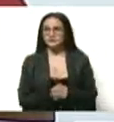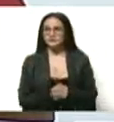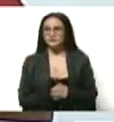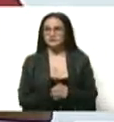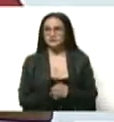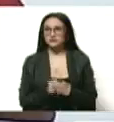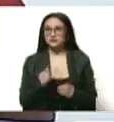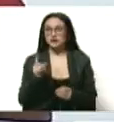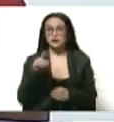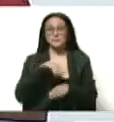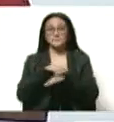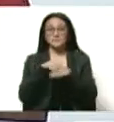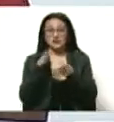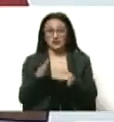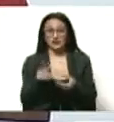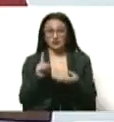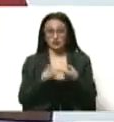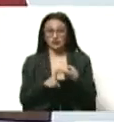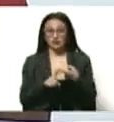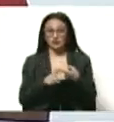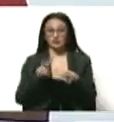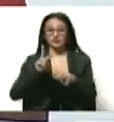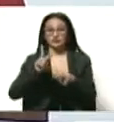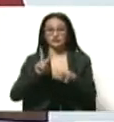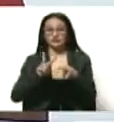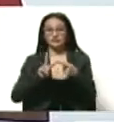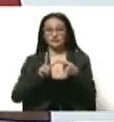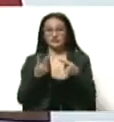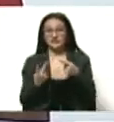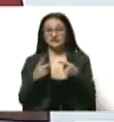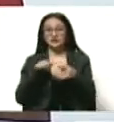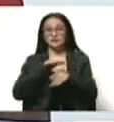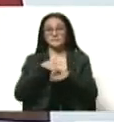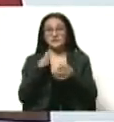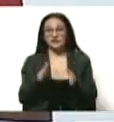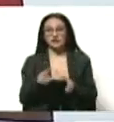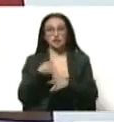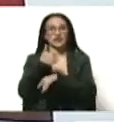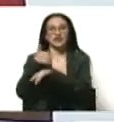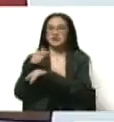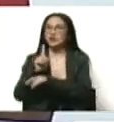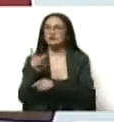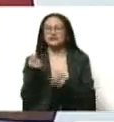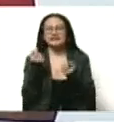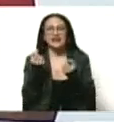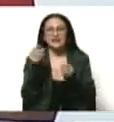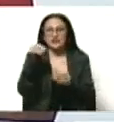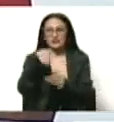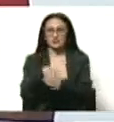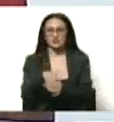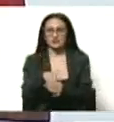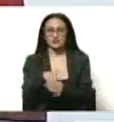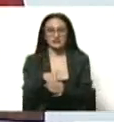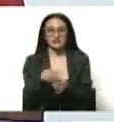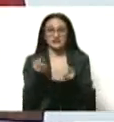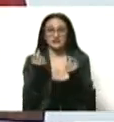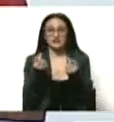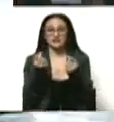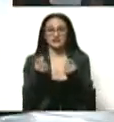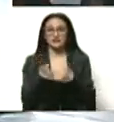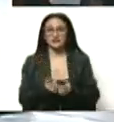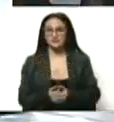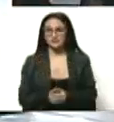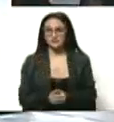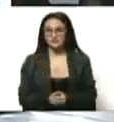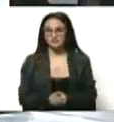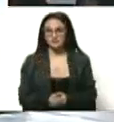Incluye ministros, viceministros, directores, etc. Nadie tiene que meterse en eso. Nadie.